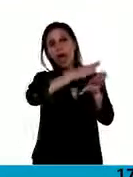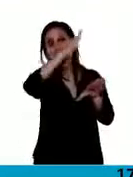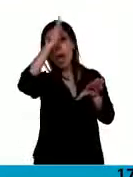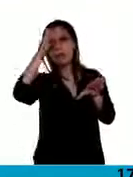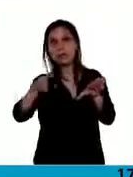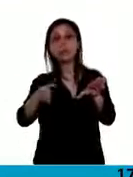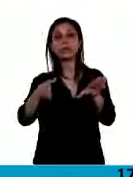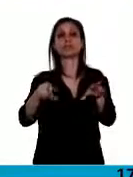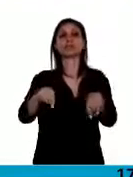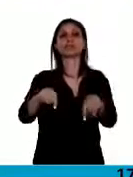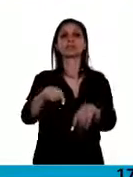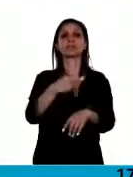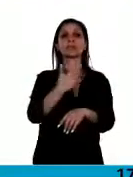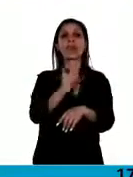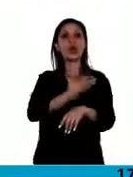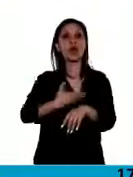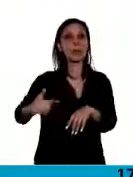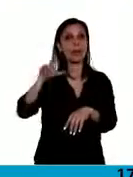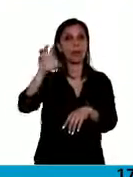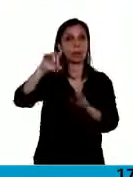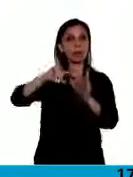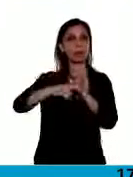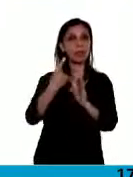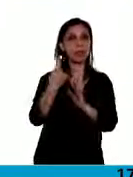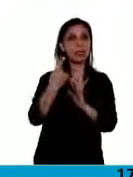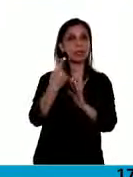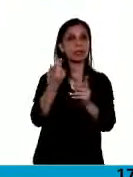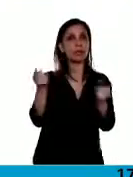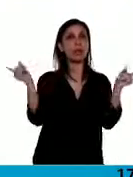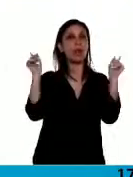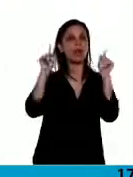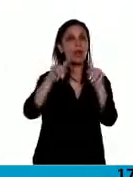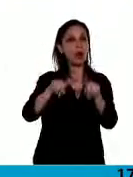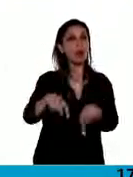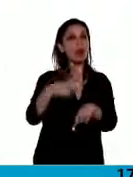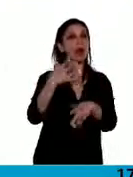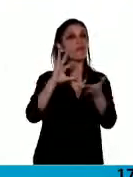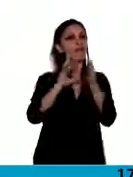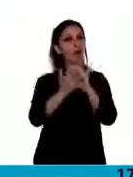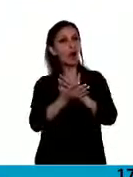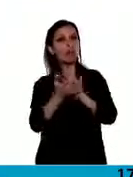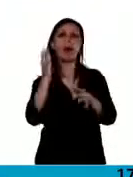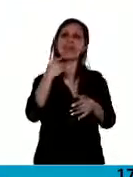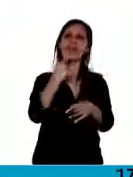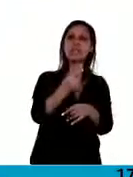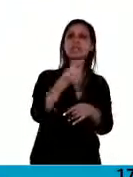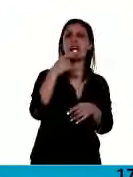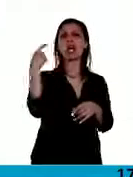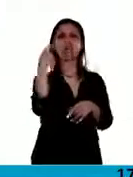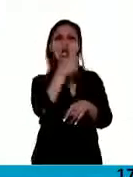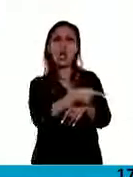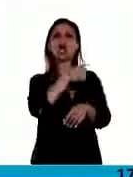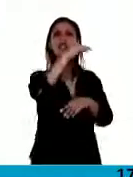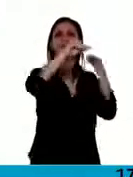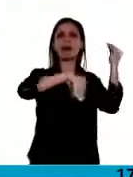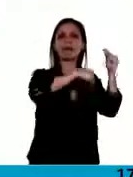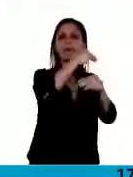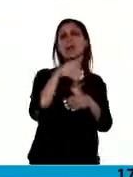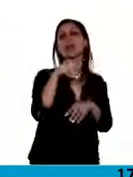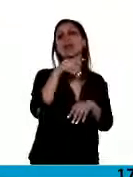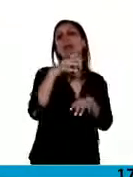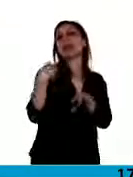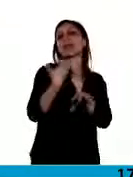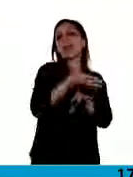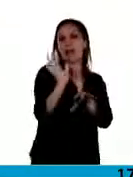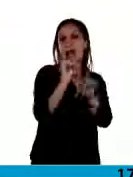gobierno de la provincia retomó el discurso que ya venía anteriormente de criminalización contra las familias de Guernica, contra las familias en general que